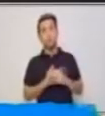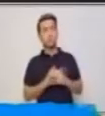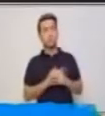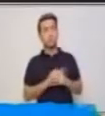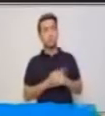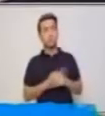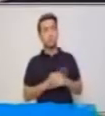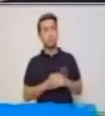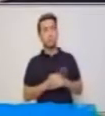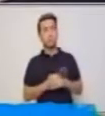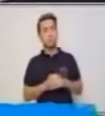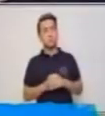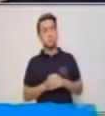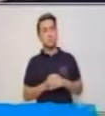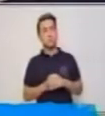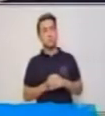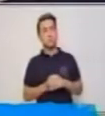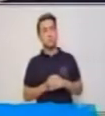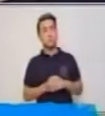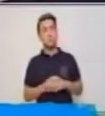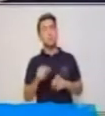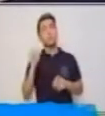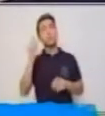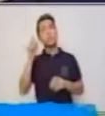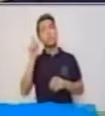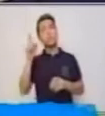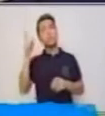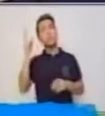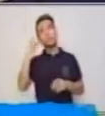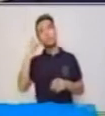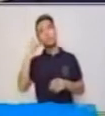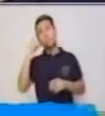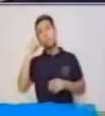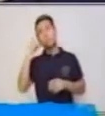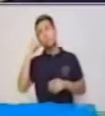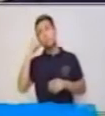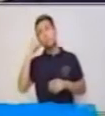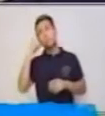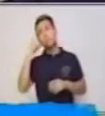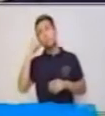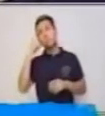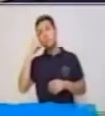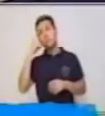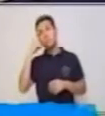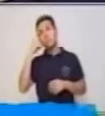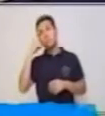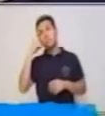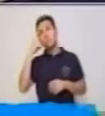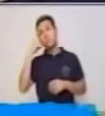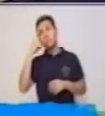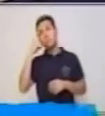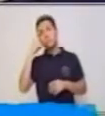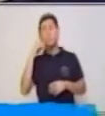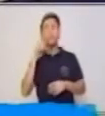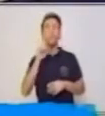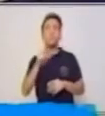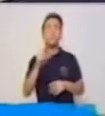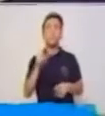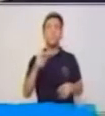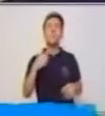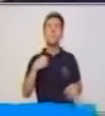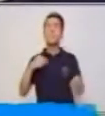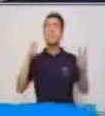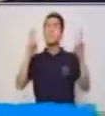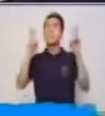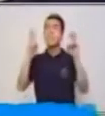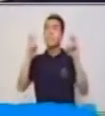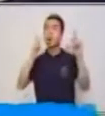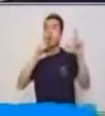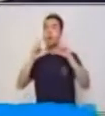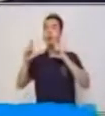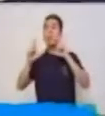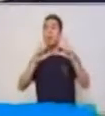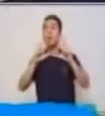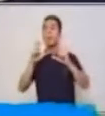¿Alguna vez ustedes se han puesto a pensar que cuando nosotros pensamos en comunicación y